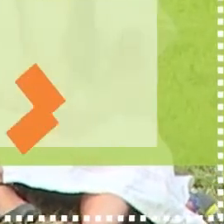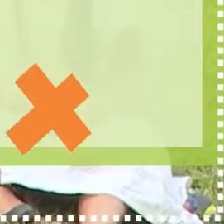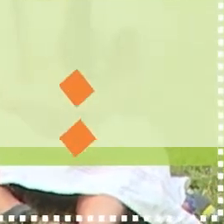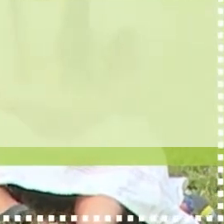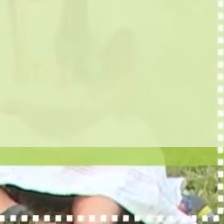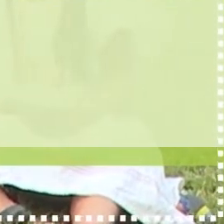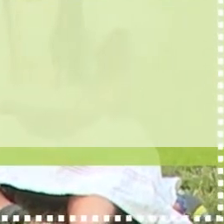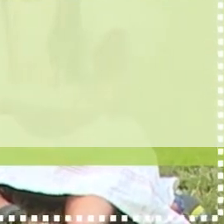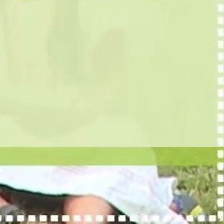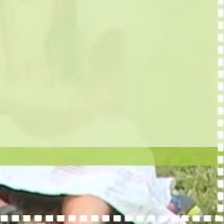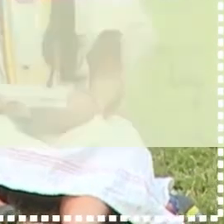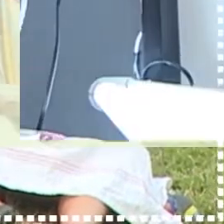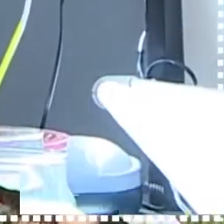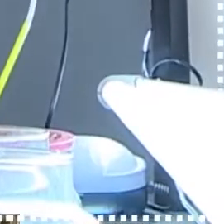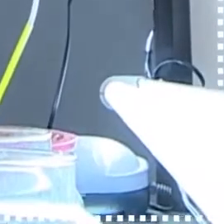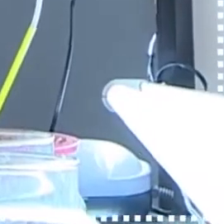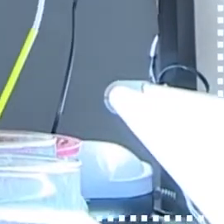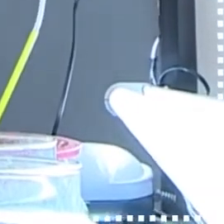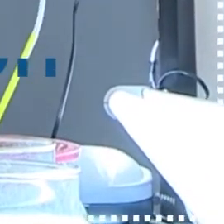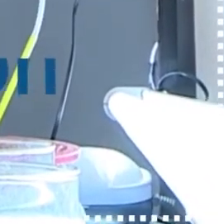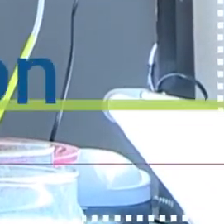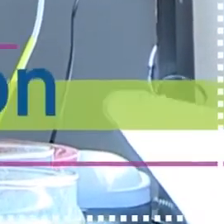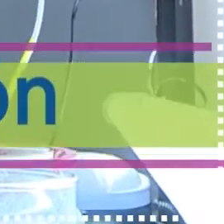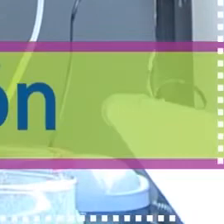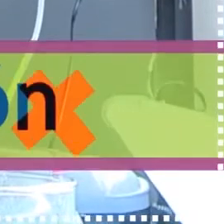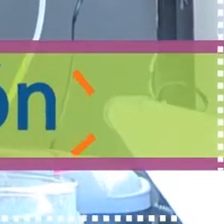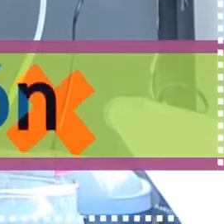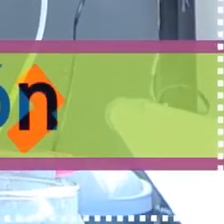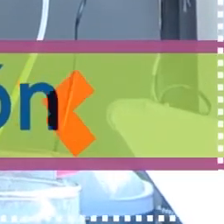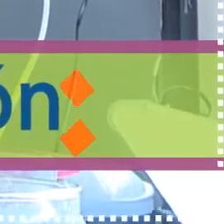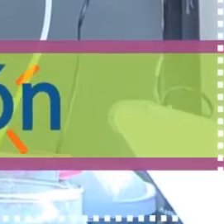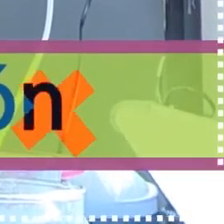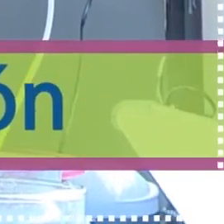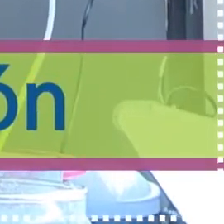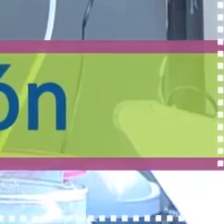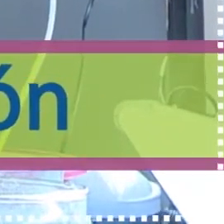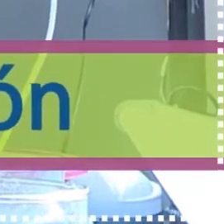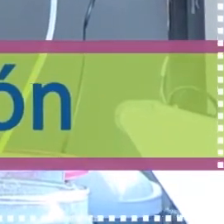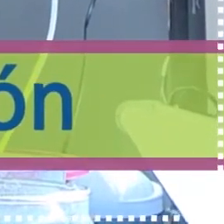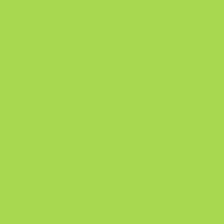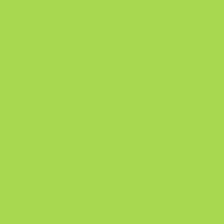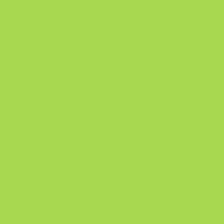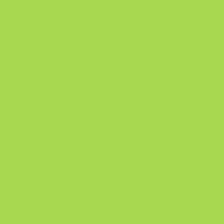Por una universidad más incluyente e innovadora.